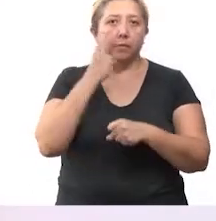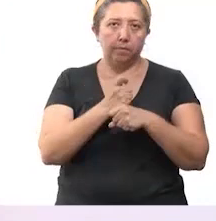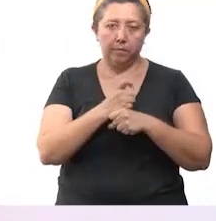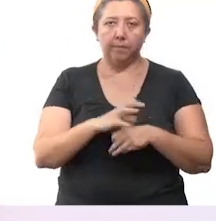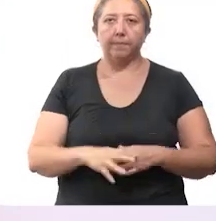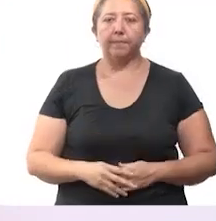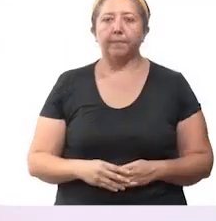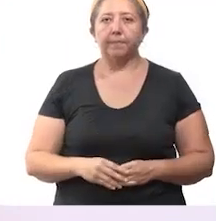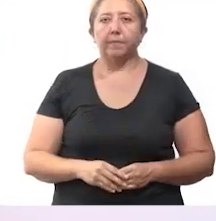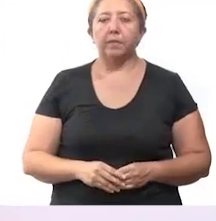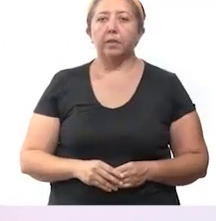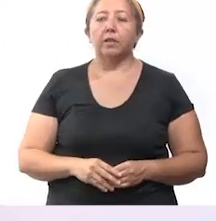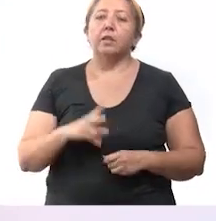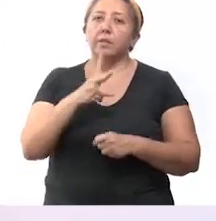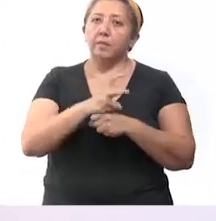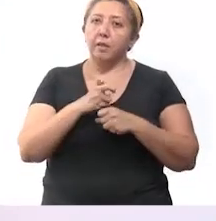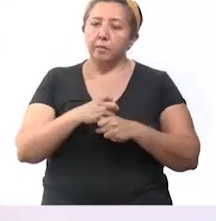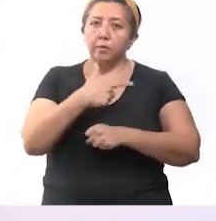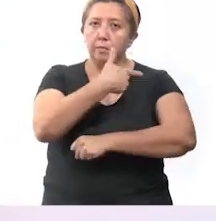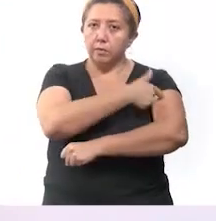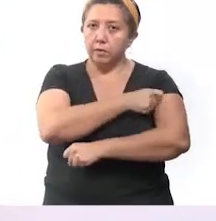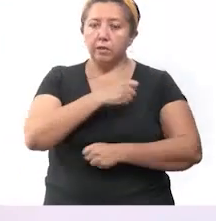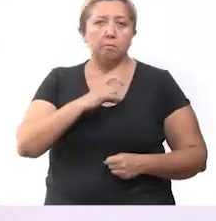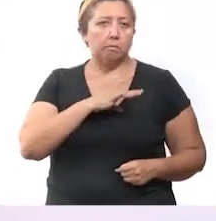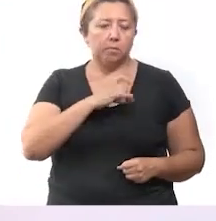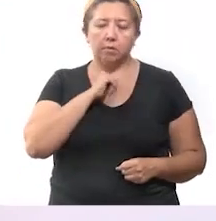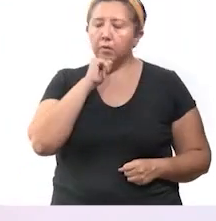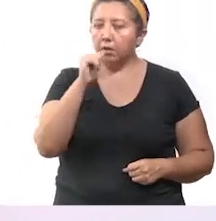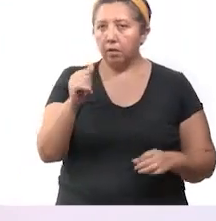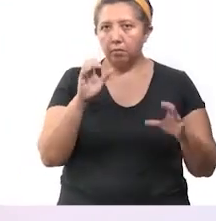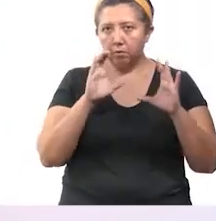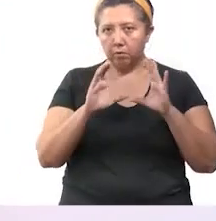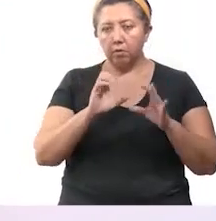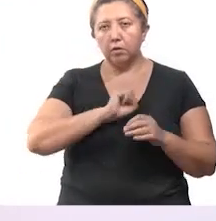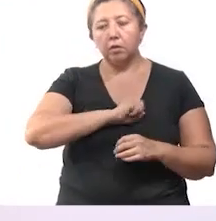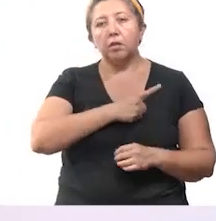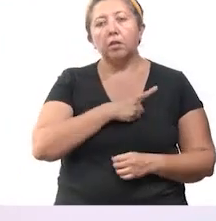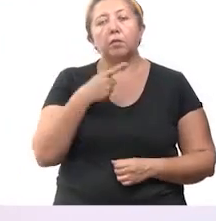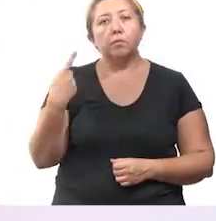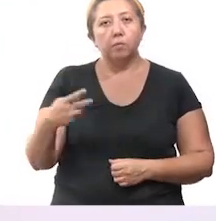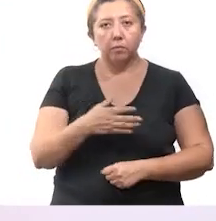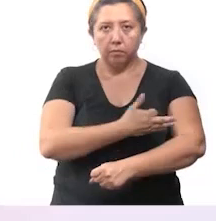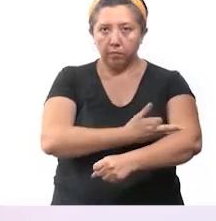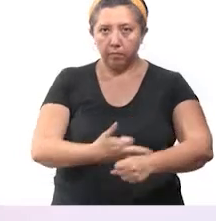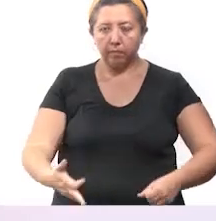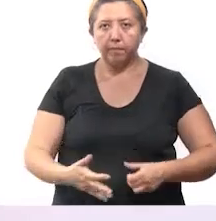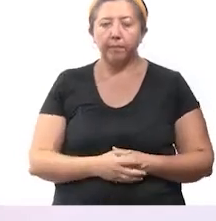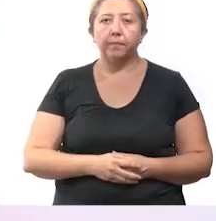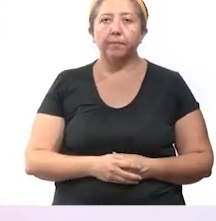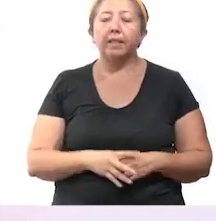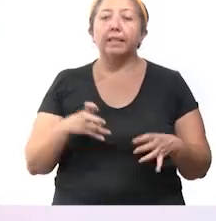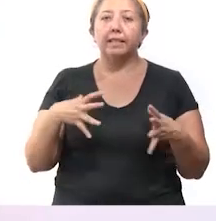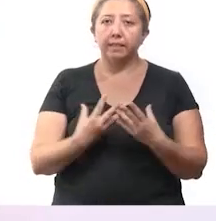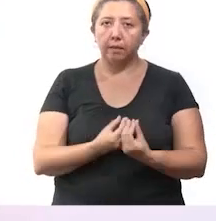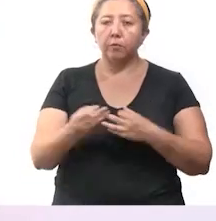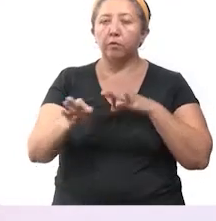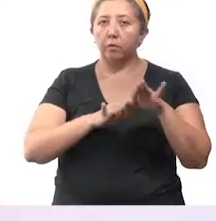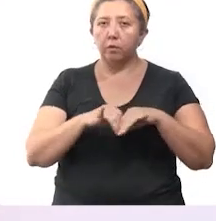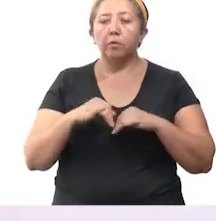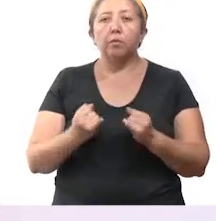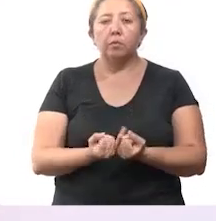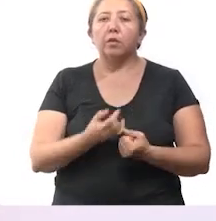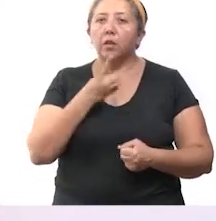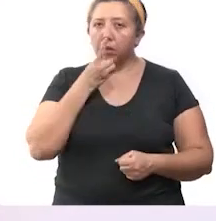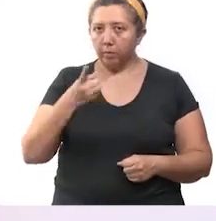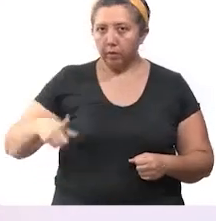primera dosis. Los invitamos a vacunarse sin temor para proteger nuestra salud y la de nuestras familias. Estamos trabajando de